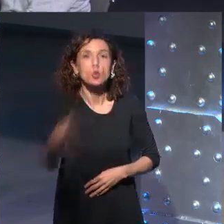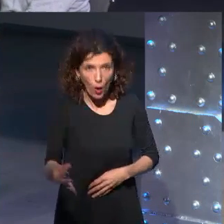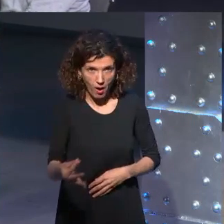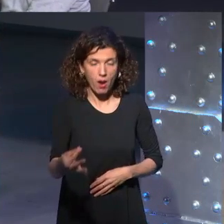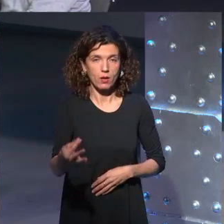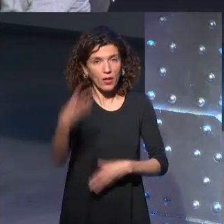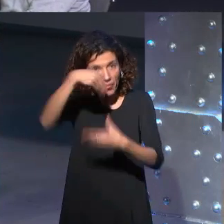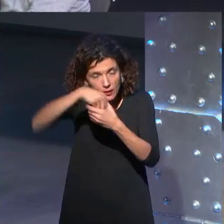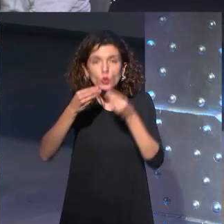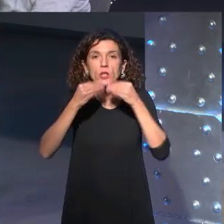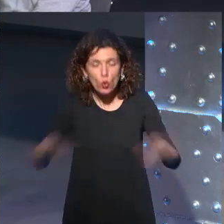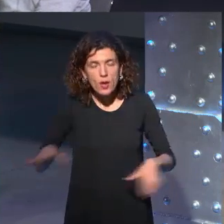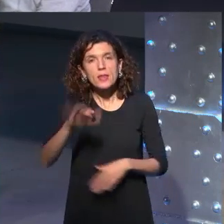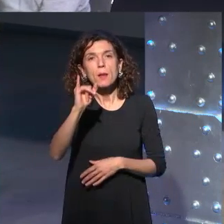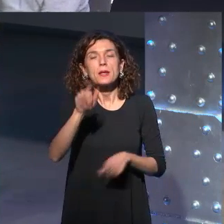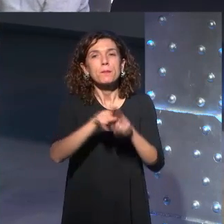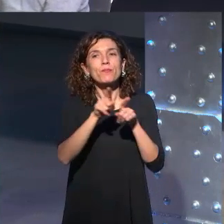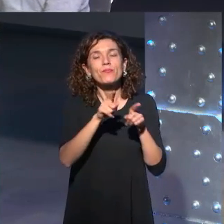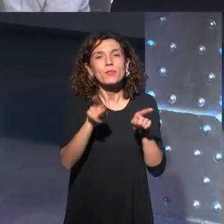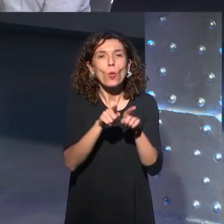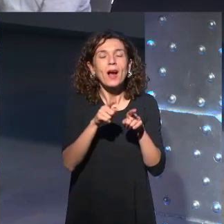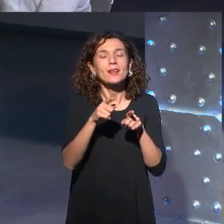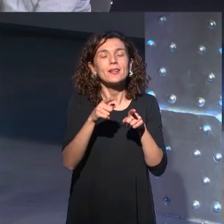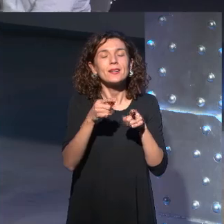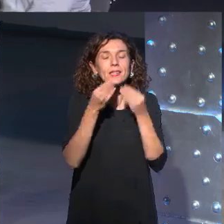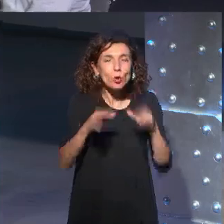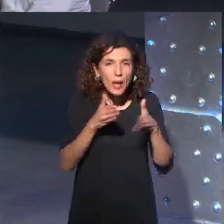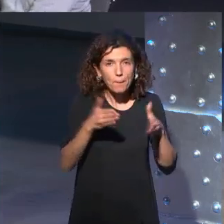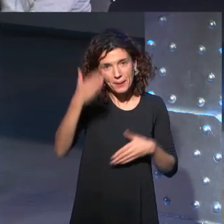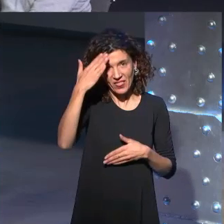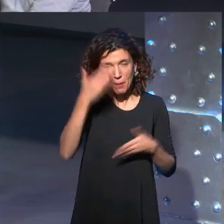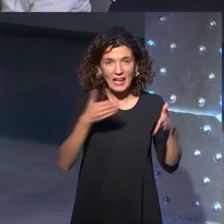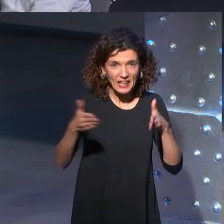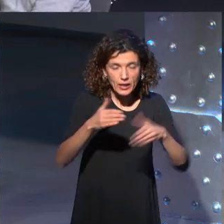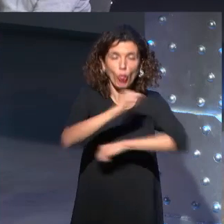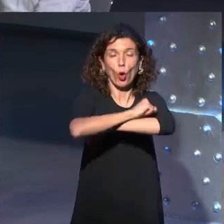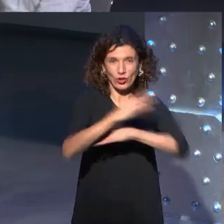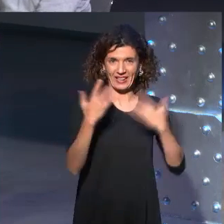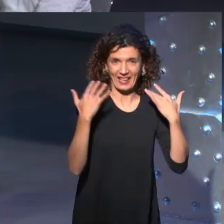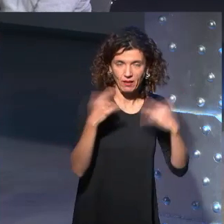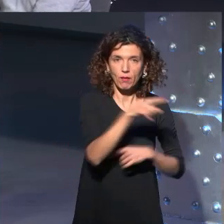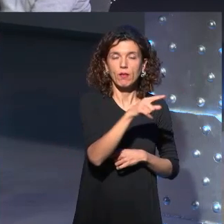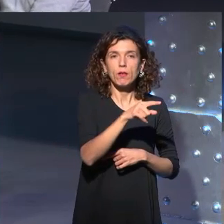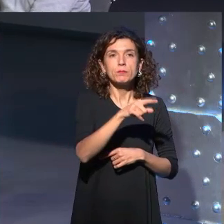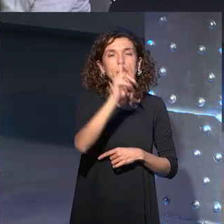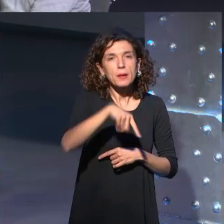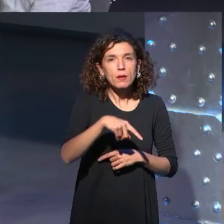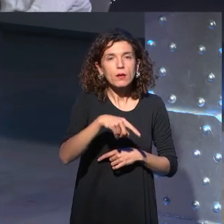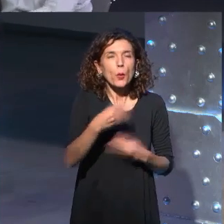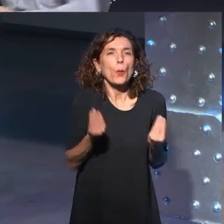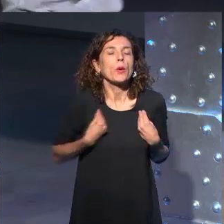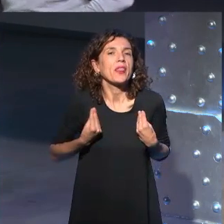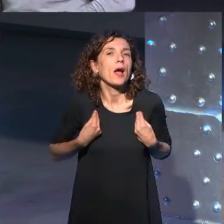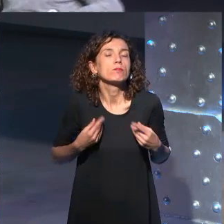a la historia, digamos, río, la historia principal, que es la de las azoteas, la de la gente, la de la